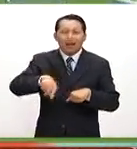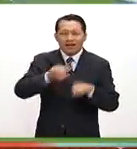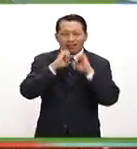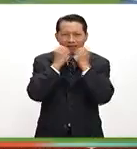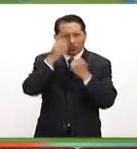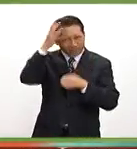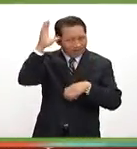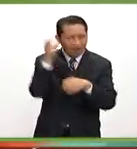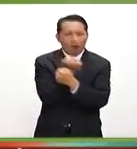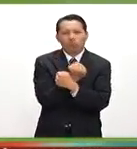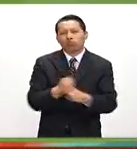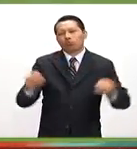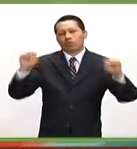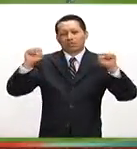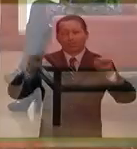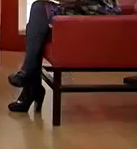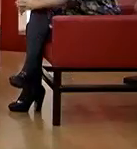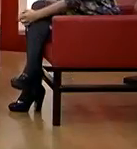Estadio Azteca.